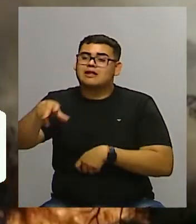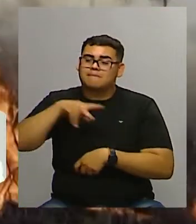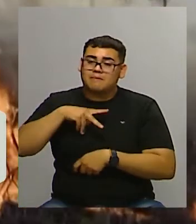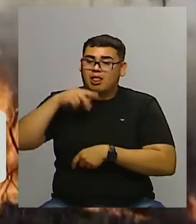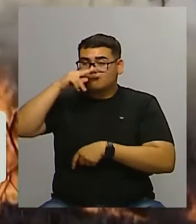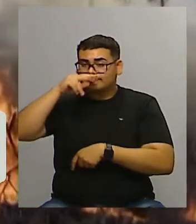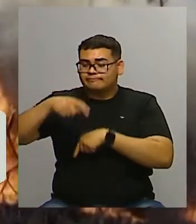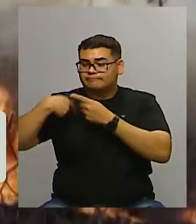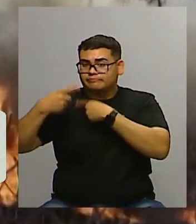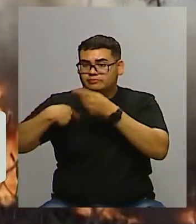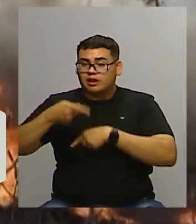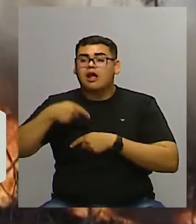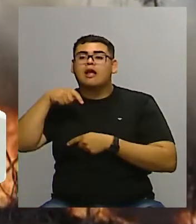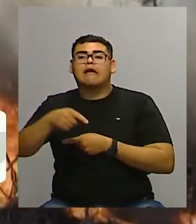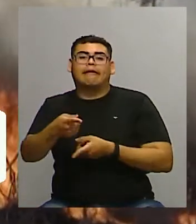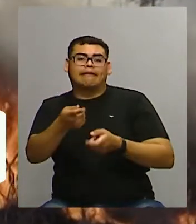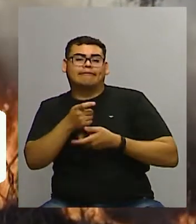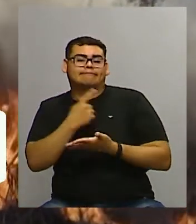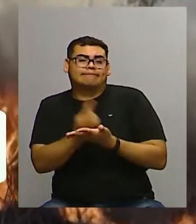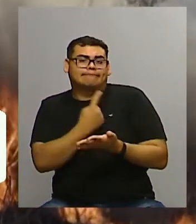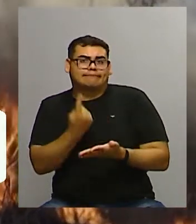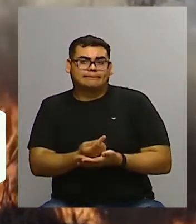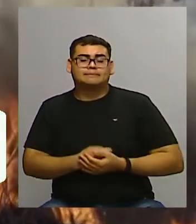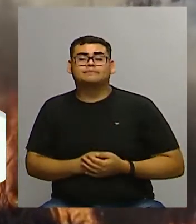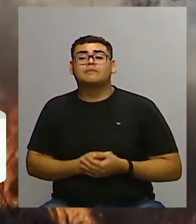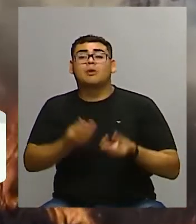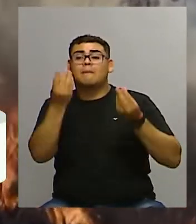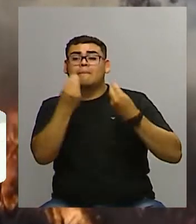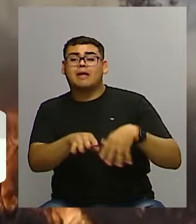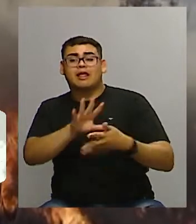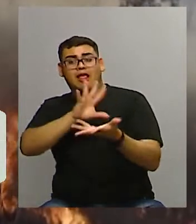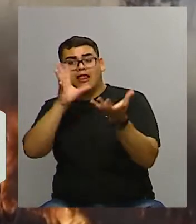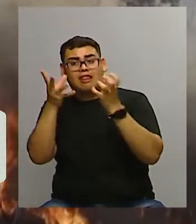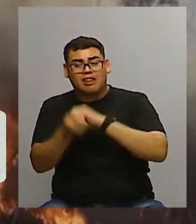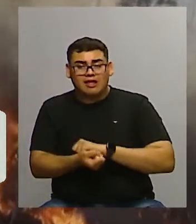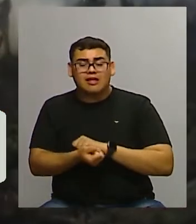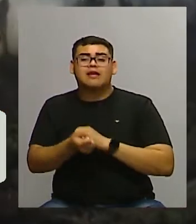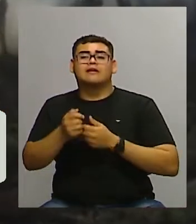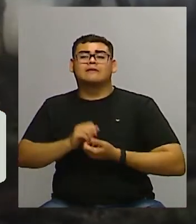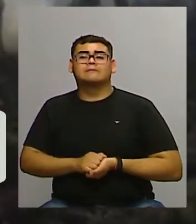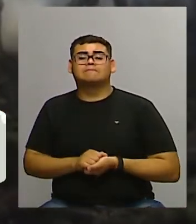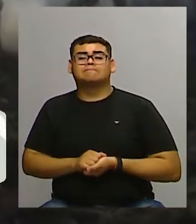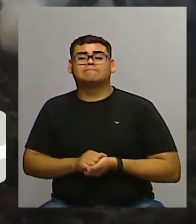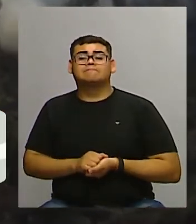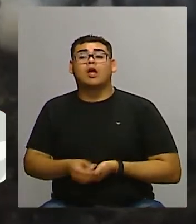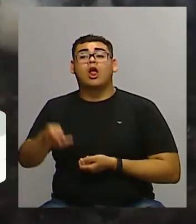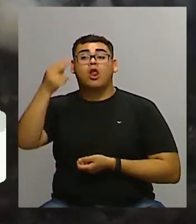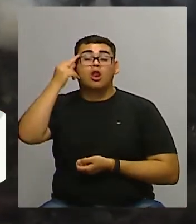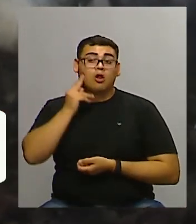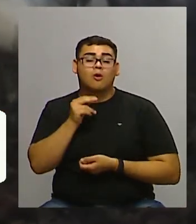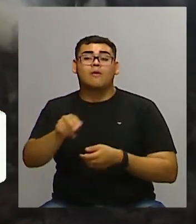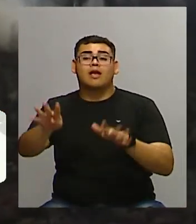están consiguiendo acelerar la transición radical. Las pérdidas y daños, imperativo planetario urgente. La novena es la toma de